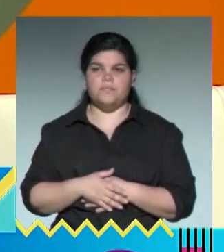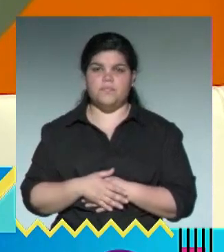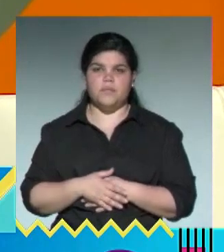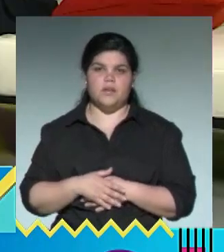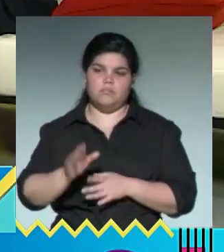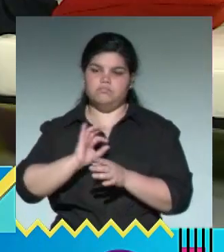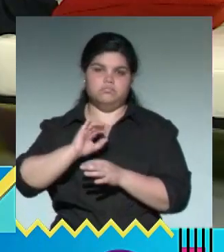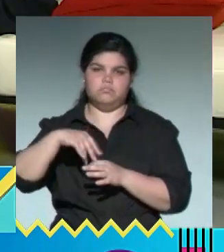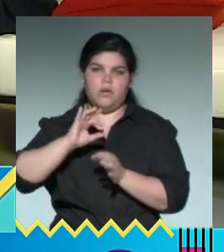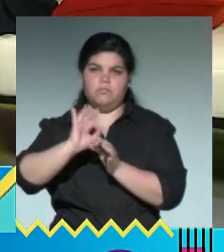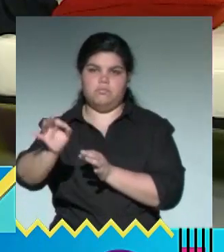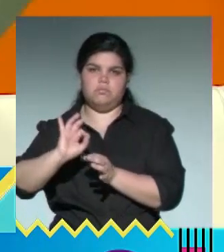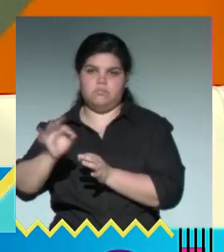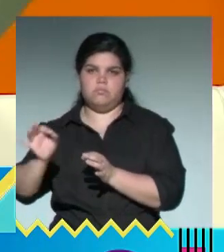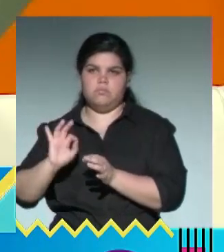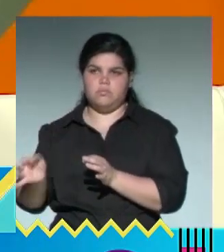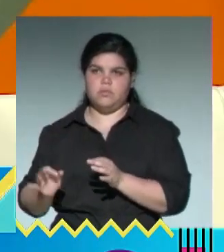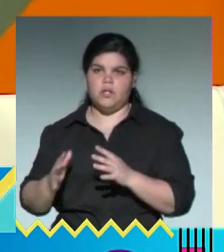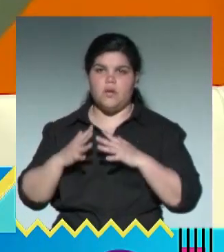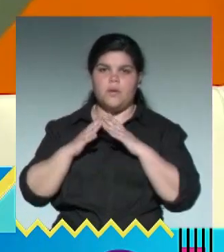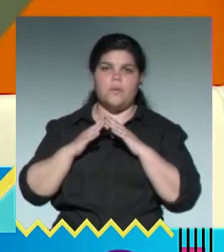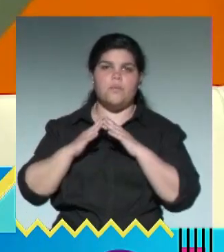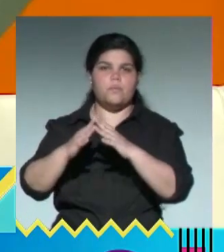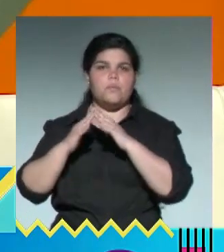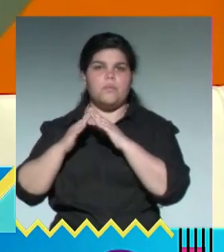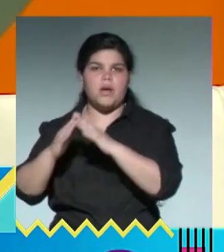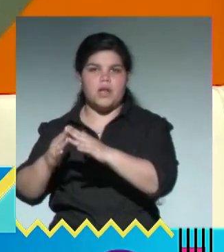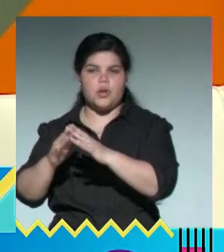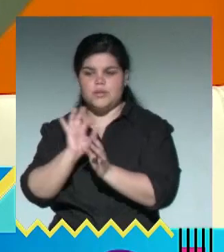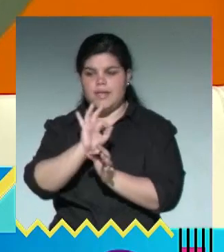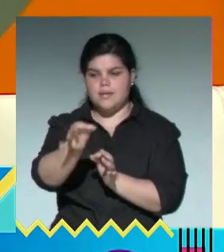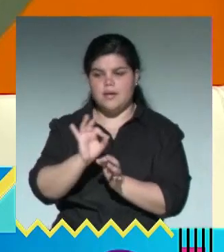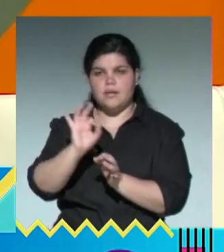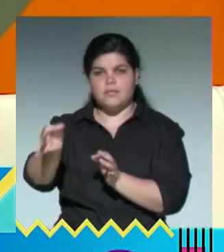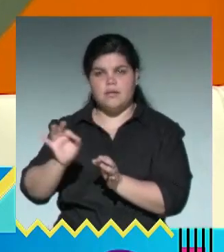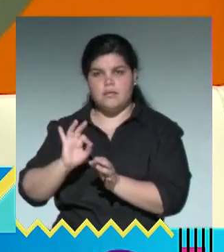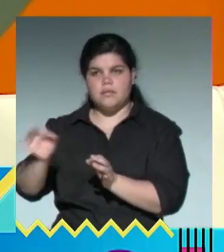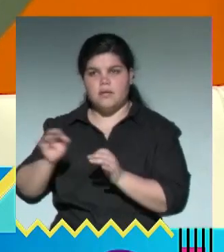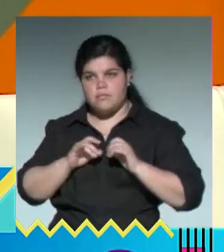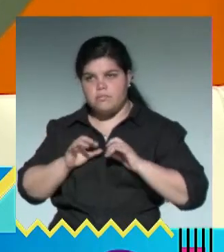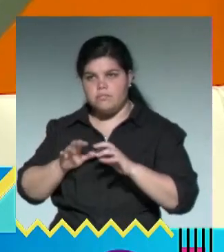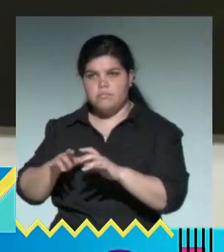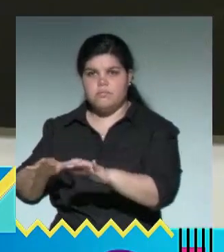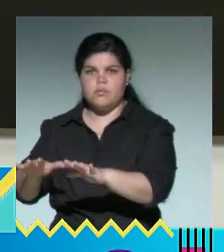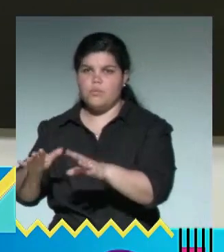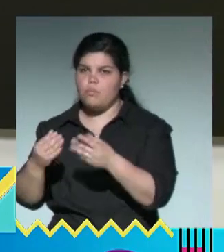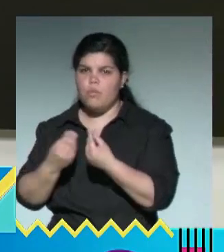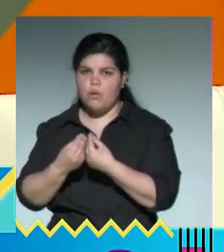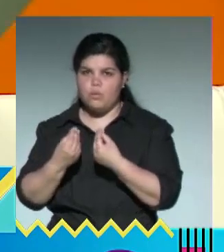de la Reserva Natural Divisadero Largo. Claro. O sea, peligro Sí, de sí. vivienda tenés bastante. O